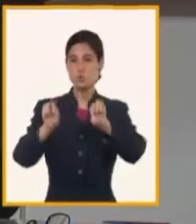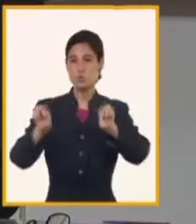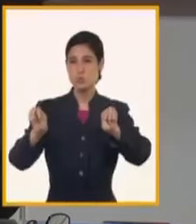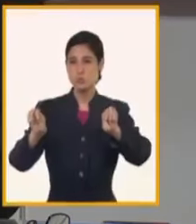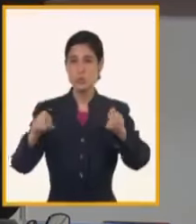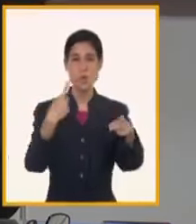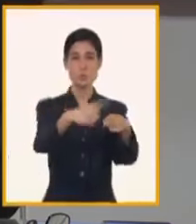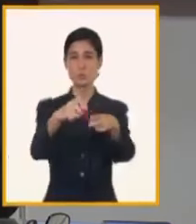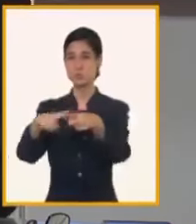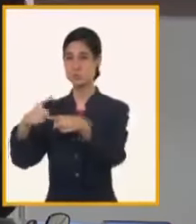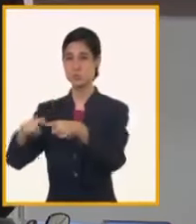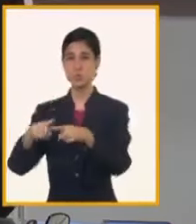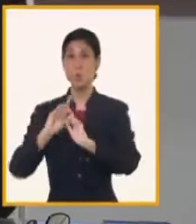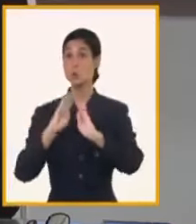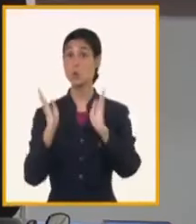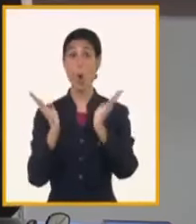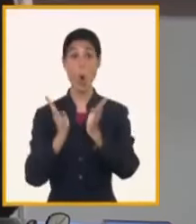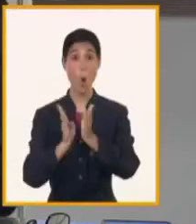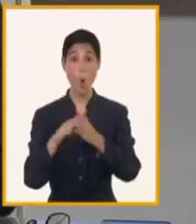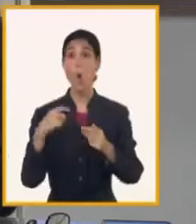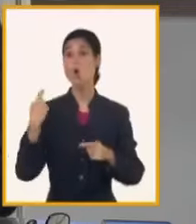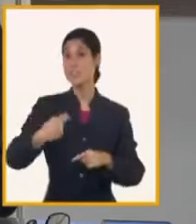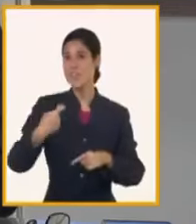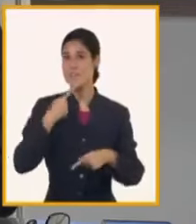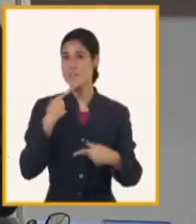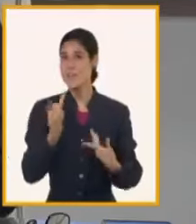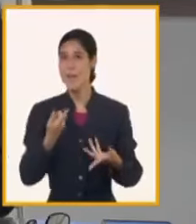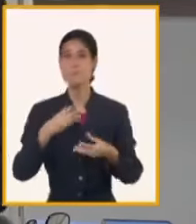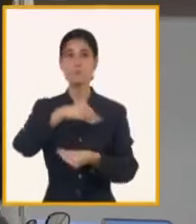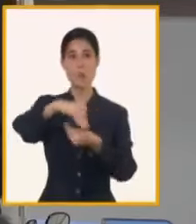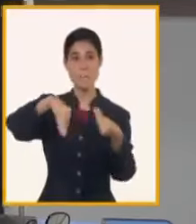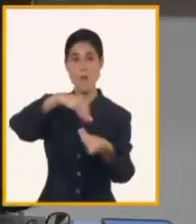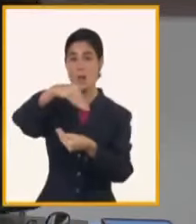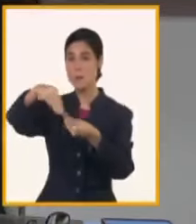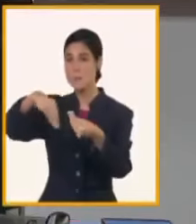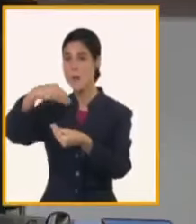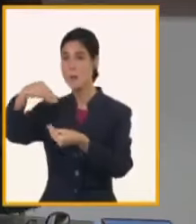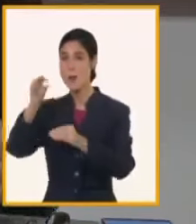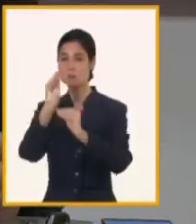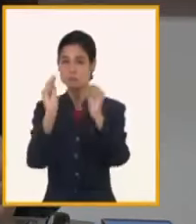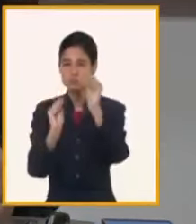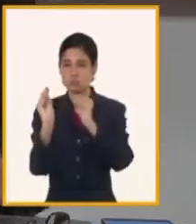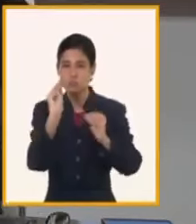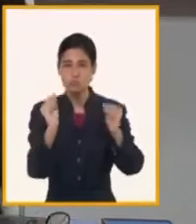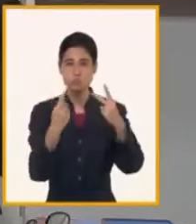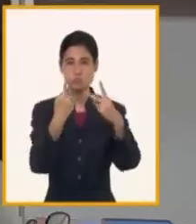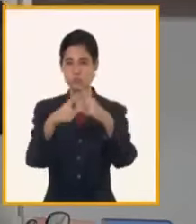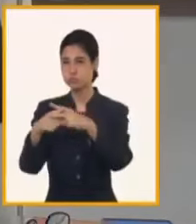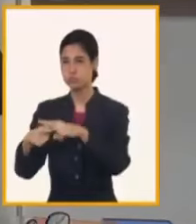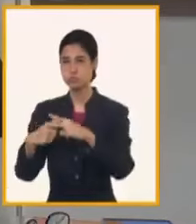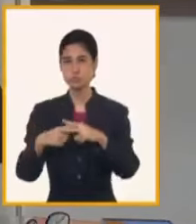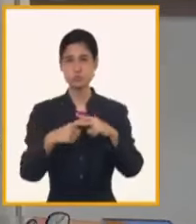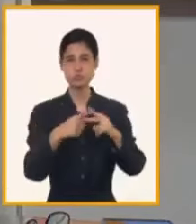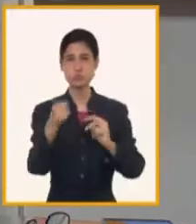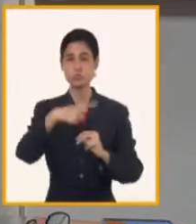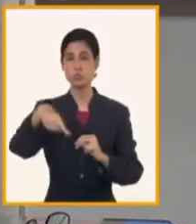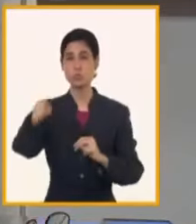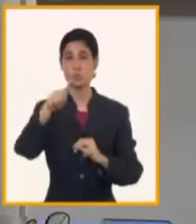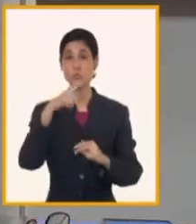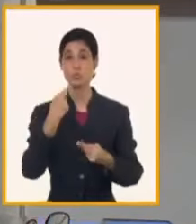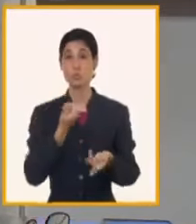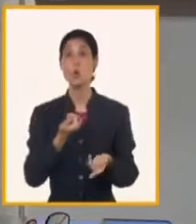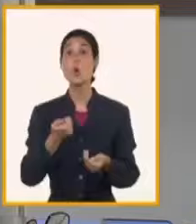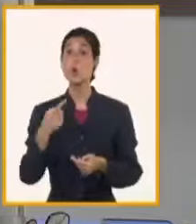vaya a dañar la bomba los ajustes que yo voy a hacer me cambian todas las mangueras alta presión y yo voy con todos los equipos para medir la cantidad de partículas que tiene el